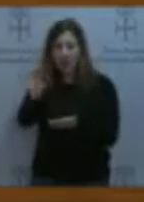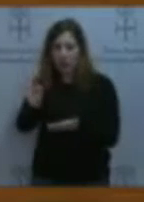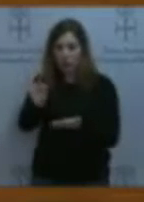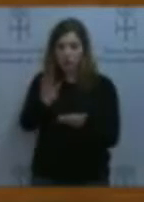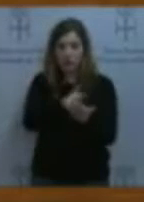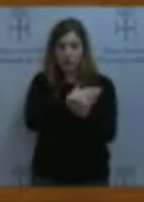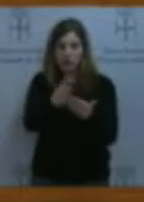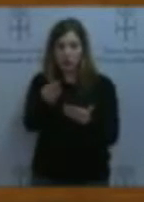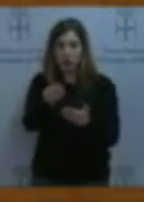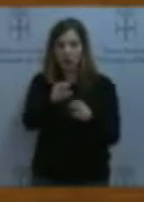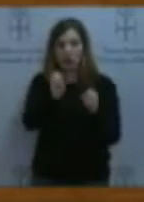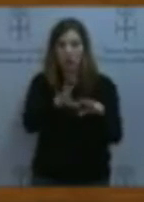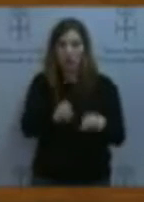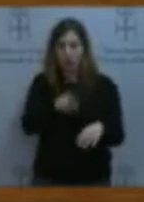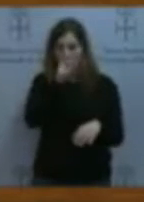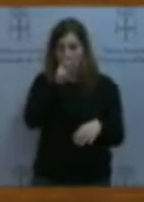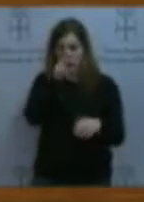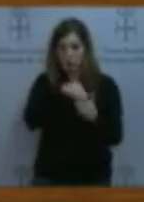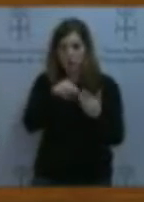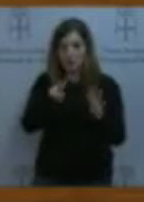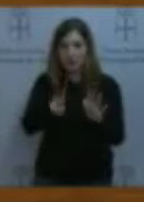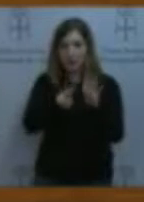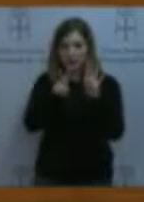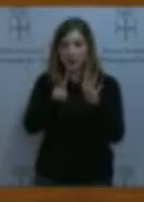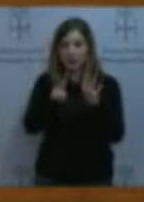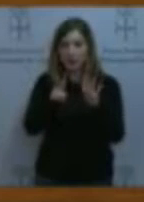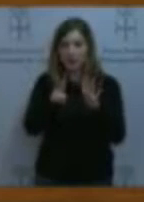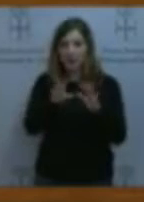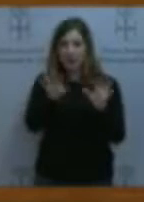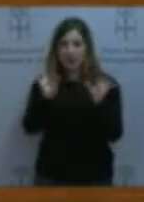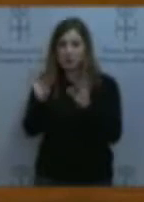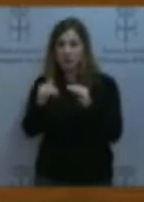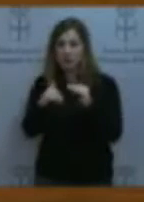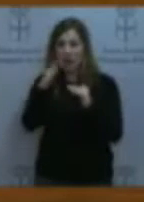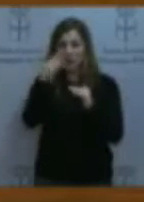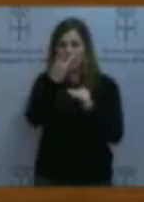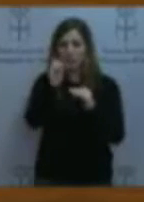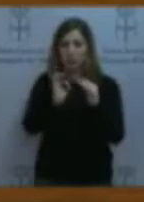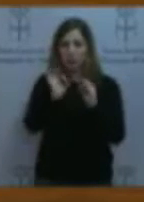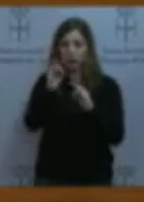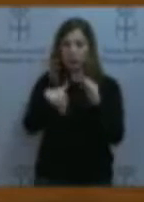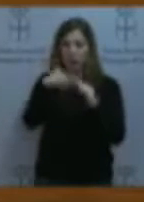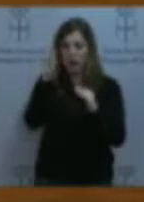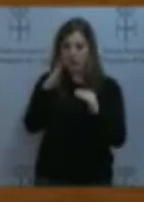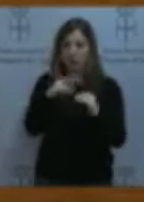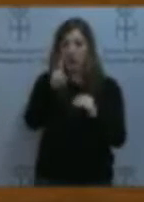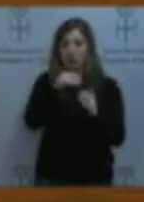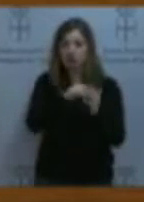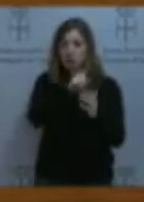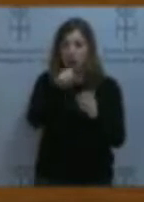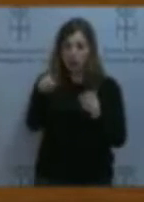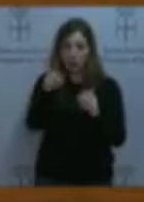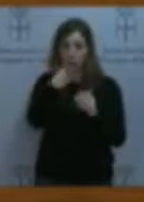ya representaban una recogida selectiva mayor del 30%. En el 2011 mayor del 40% y